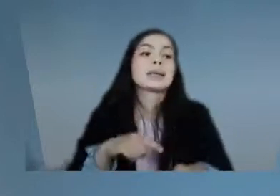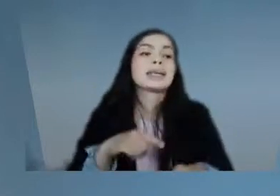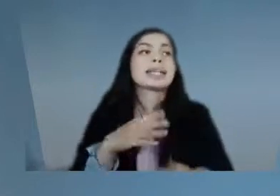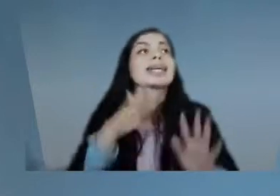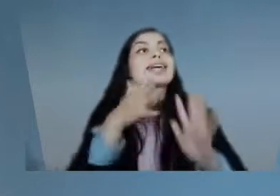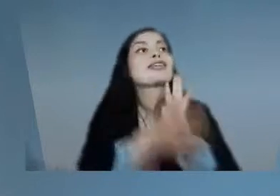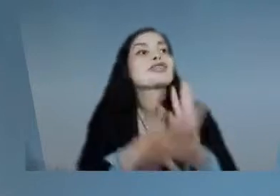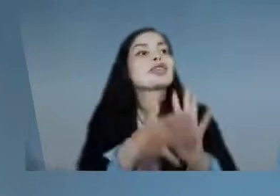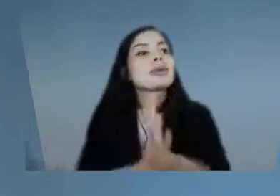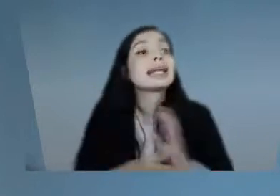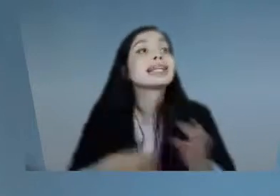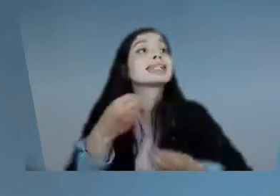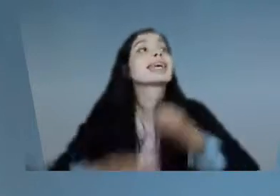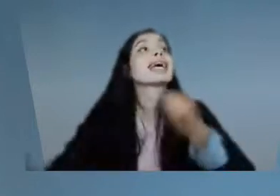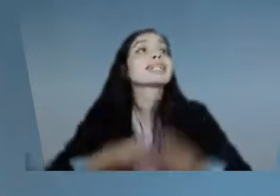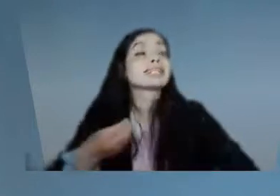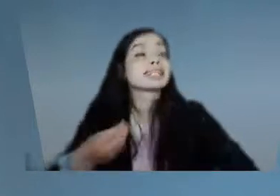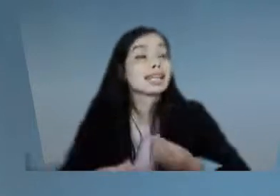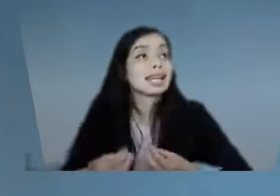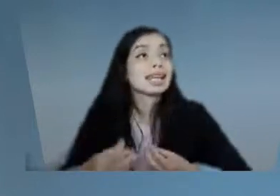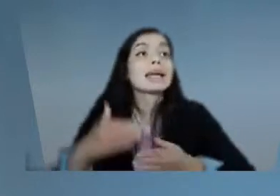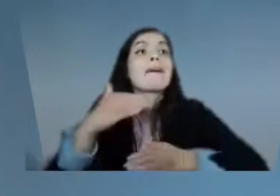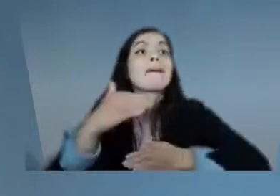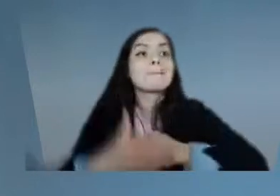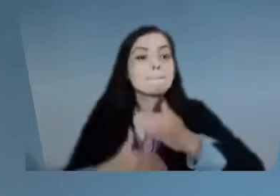de hacer la expedición, nosotros no realizamos